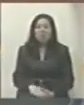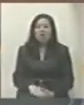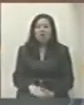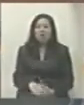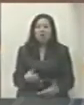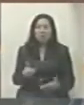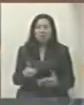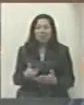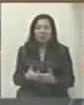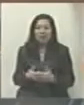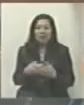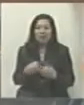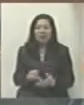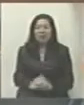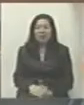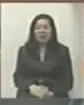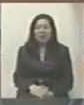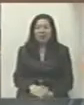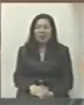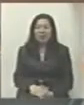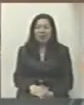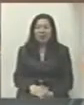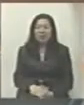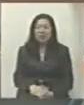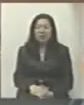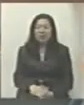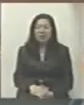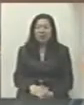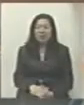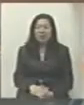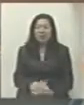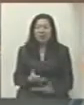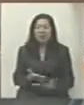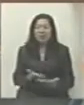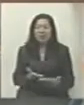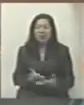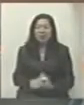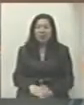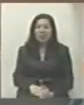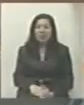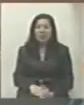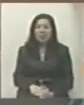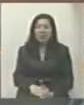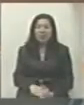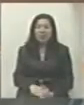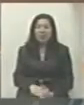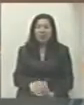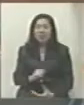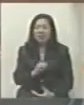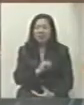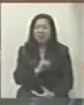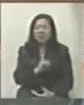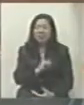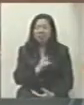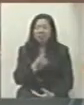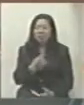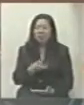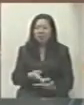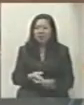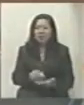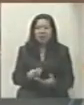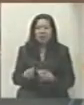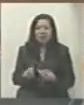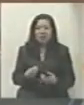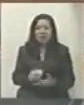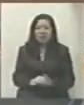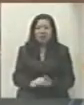enfrentar de verdad las deudas sociales se termine convirtiendo, no para todos, pero quizá en algunas situaciones institucionales, en algo que sea